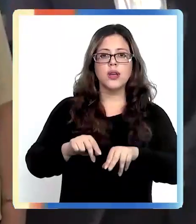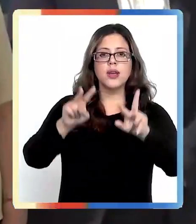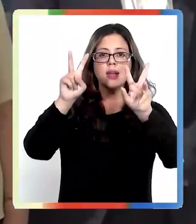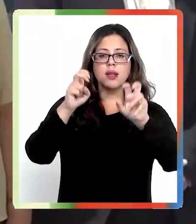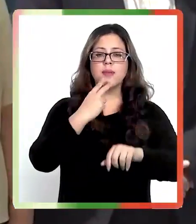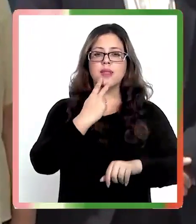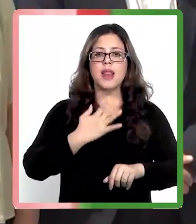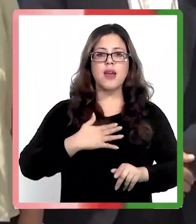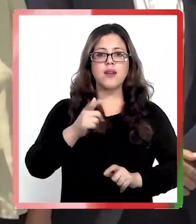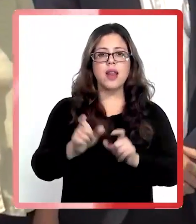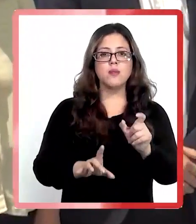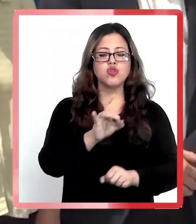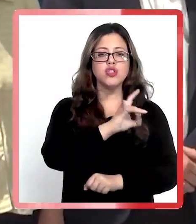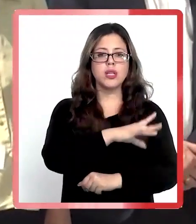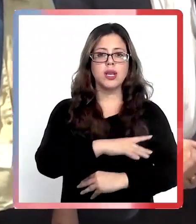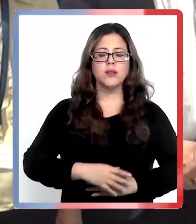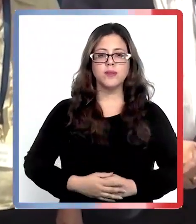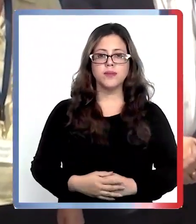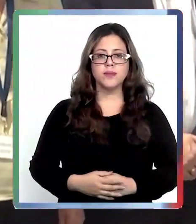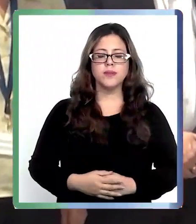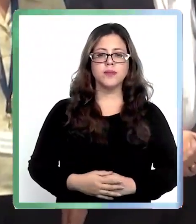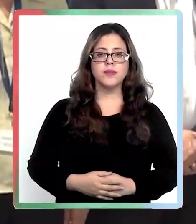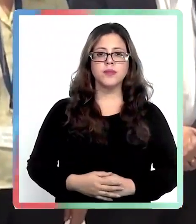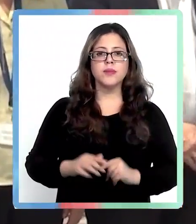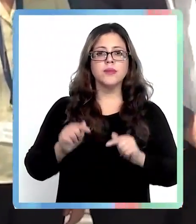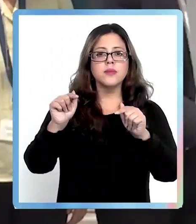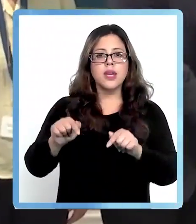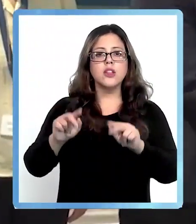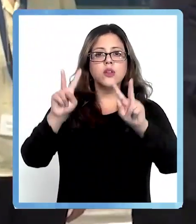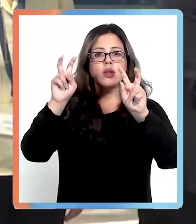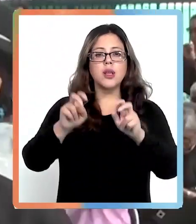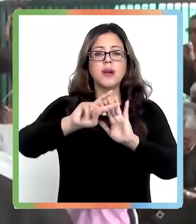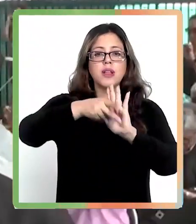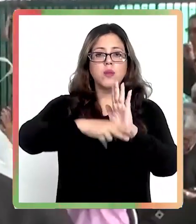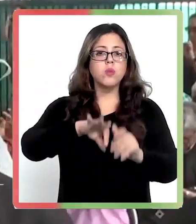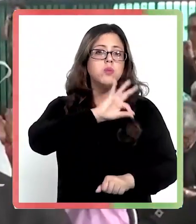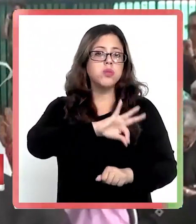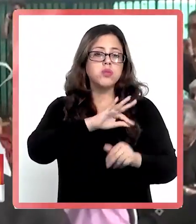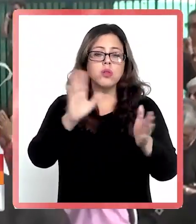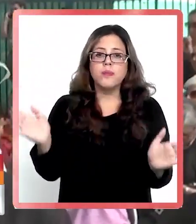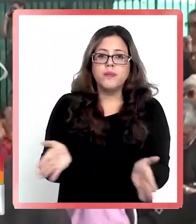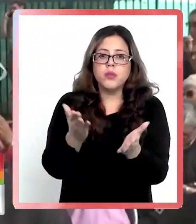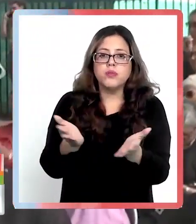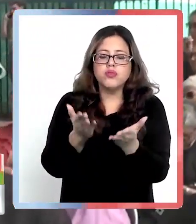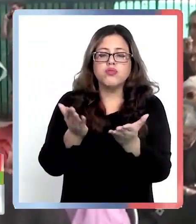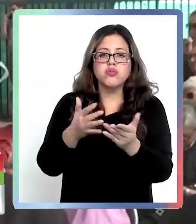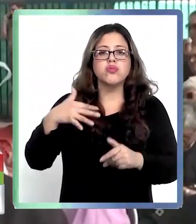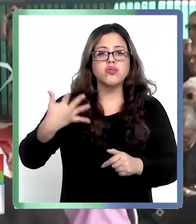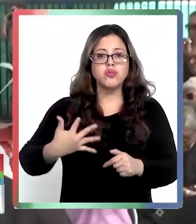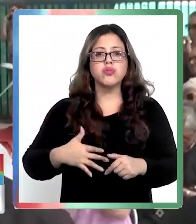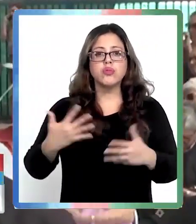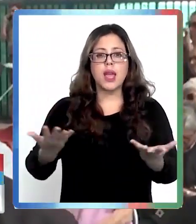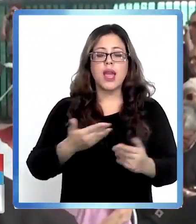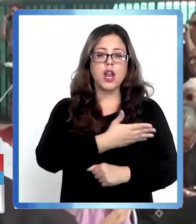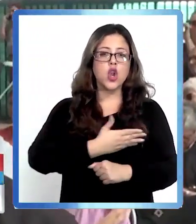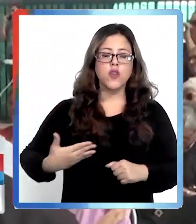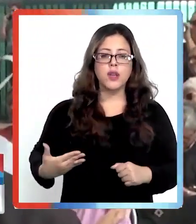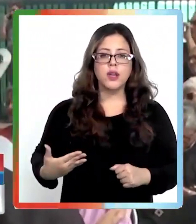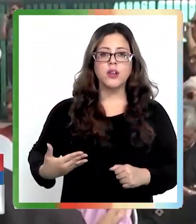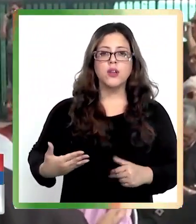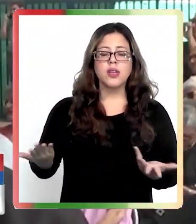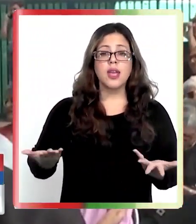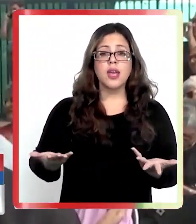esta etapa de la vida de los chilenos. Está la reforma de pensiones que se está impulsando hoy en día de manera muy fuerte en el